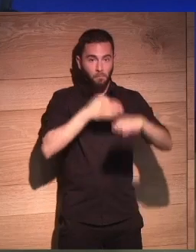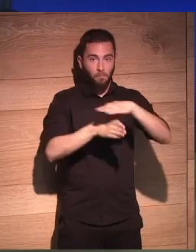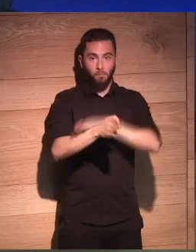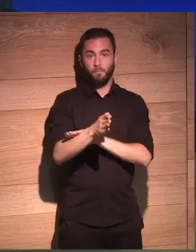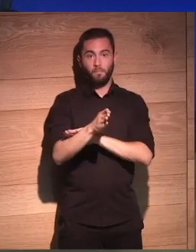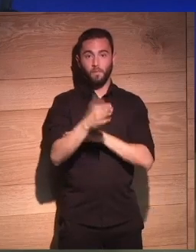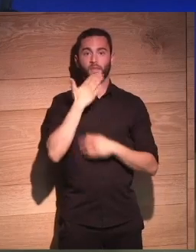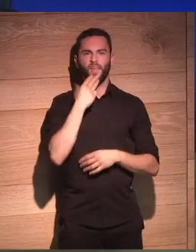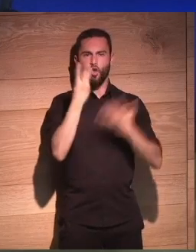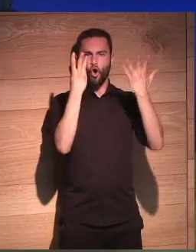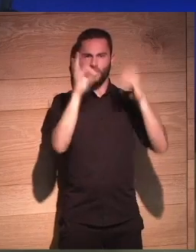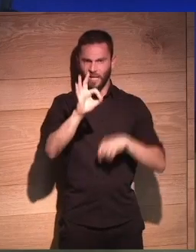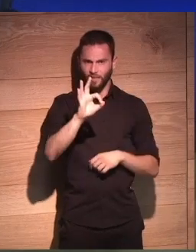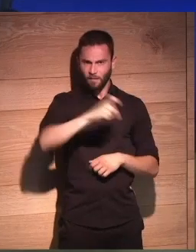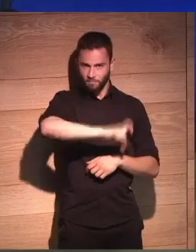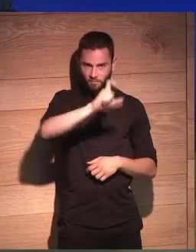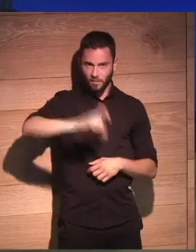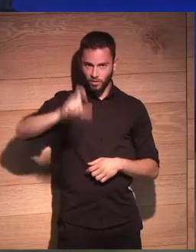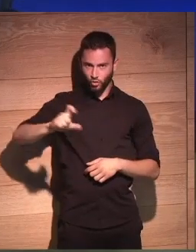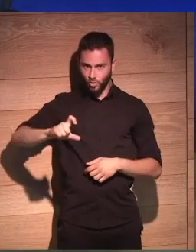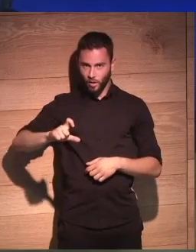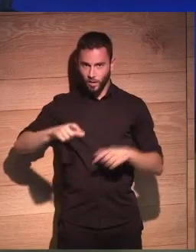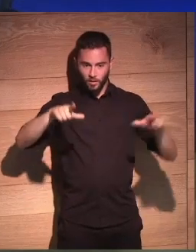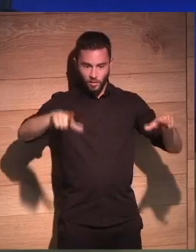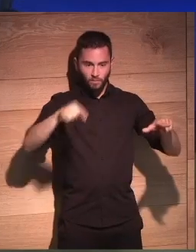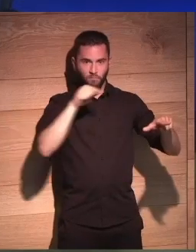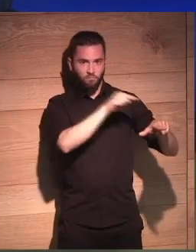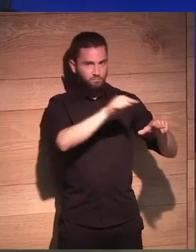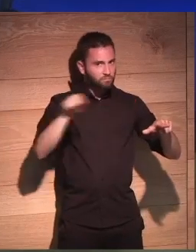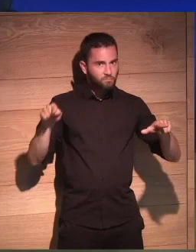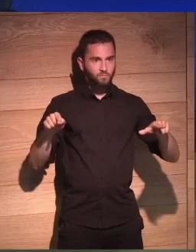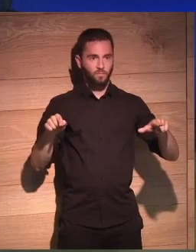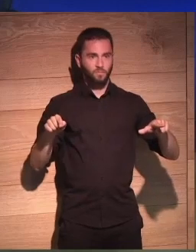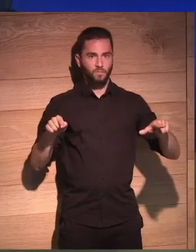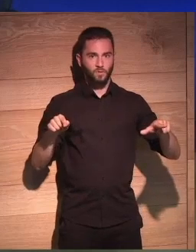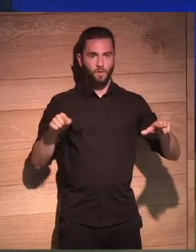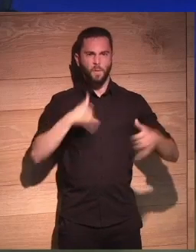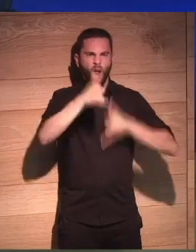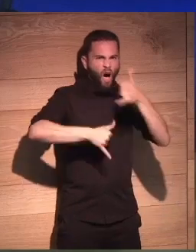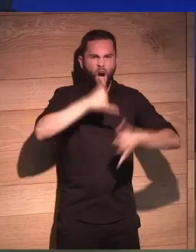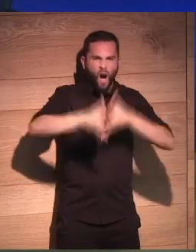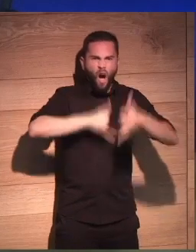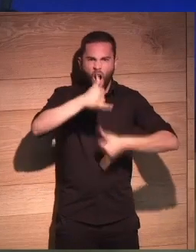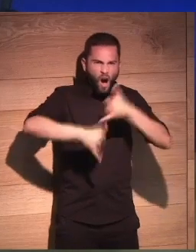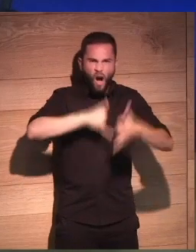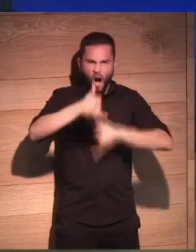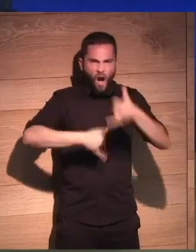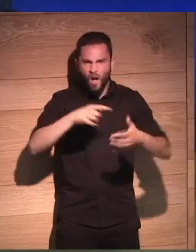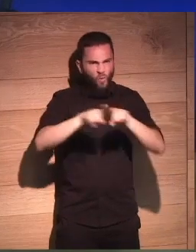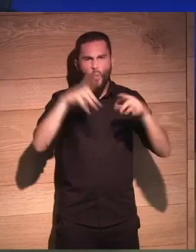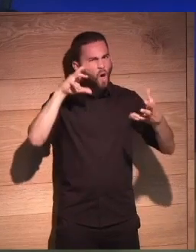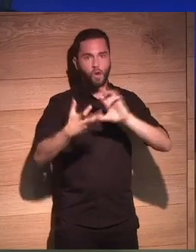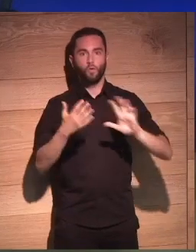gente de 80 años en la pista, pero pedaleando como locos, ¿no? Entonces eso me quita un